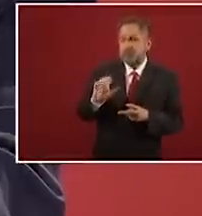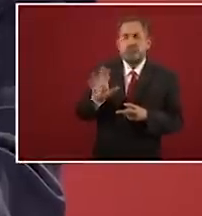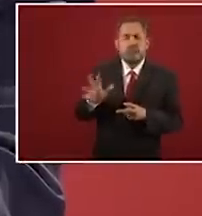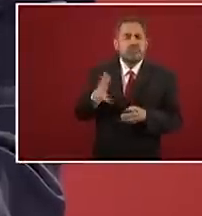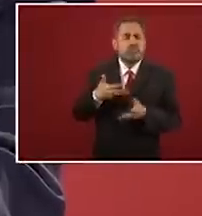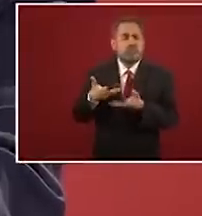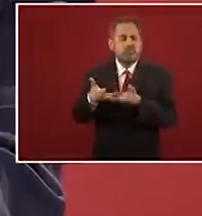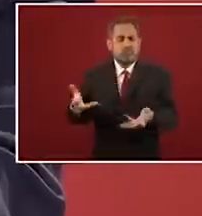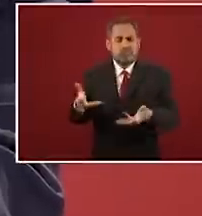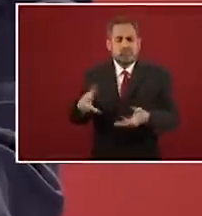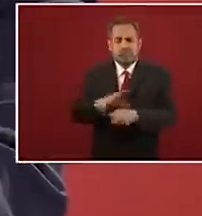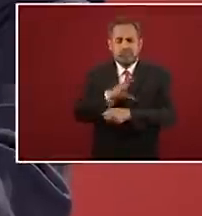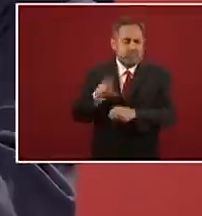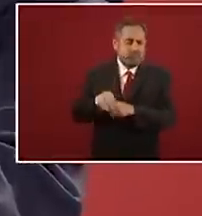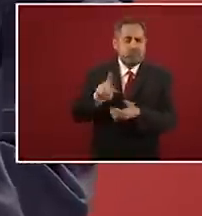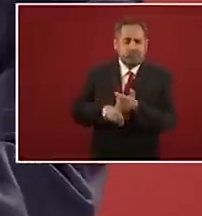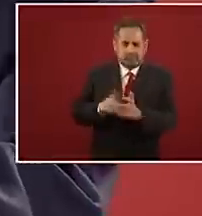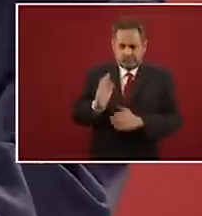para